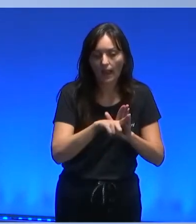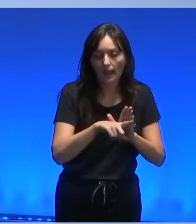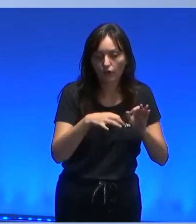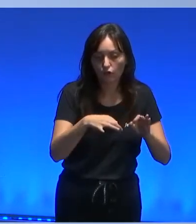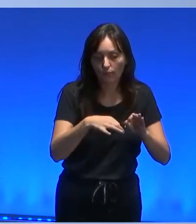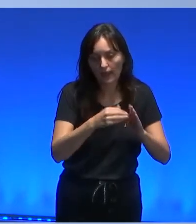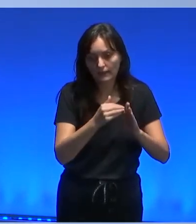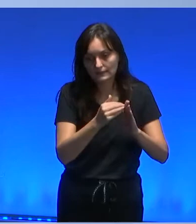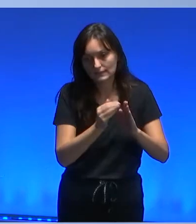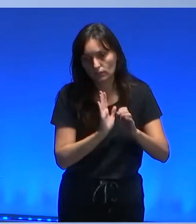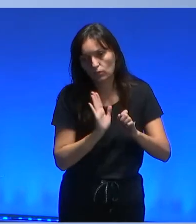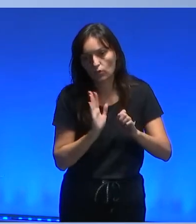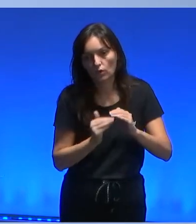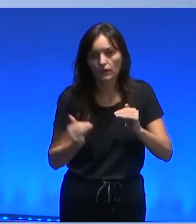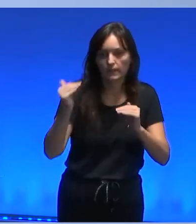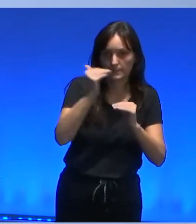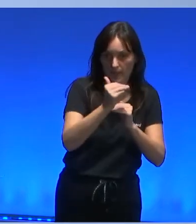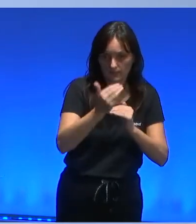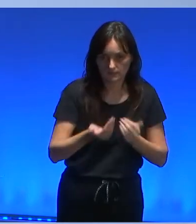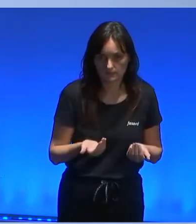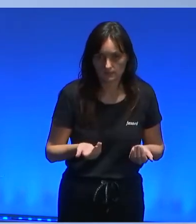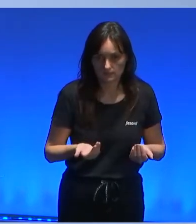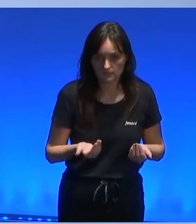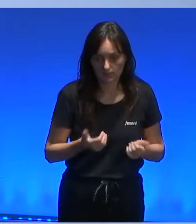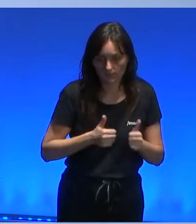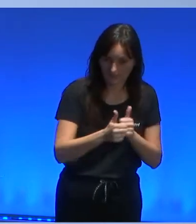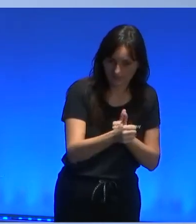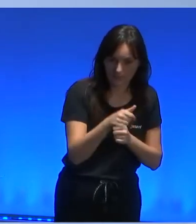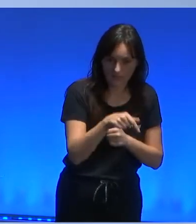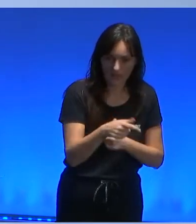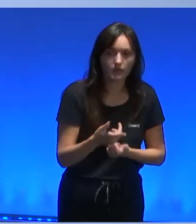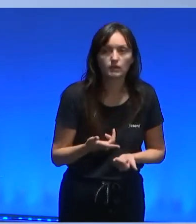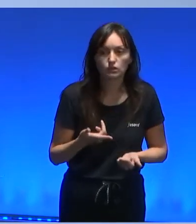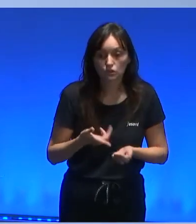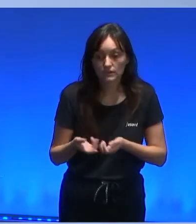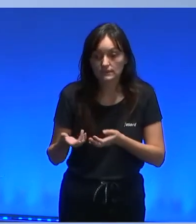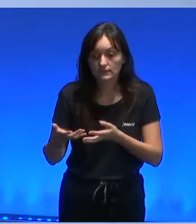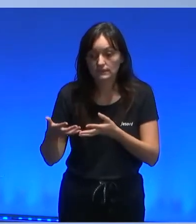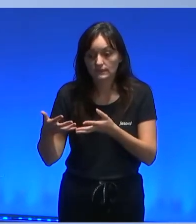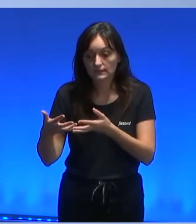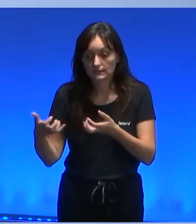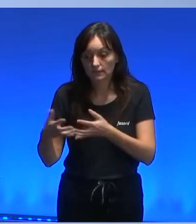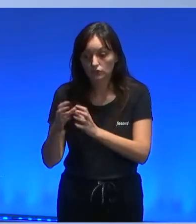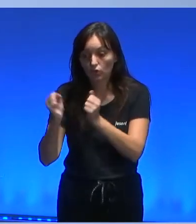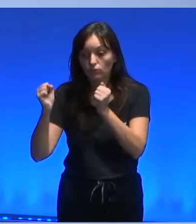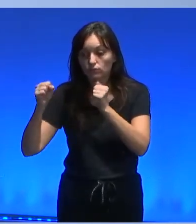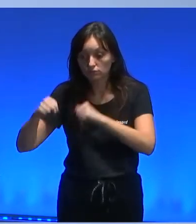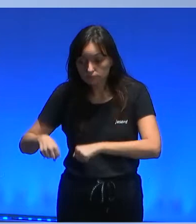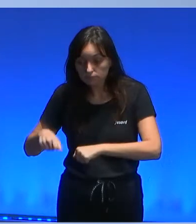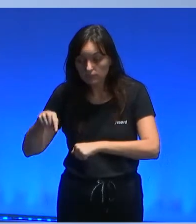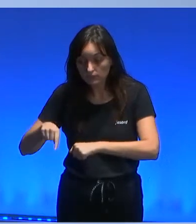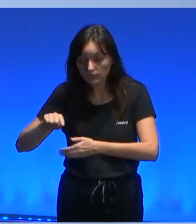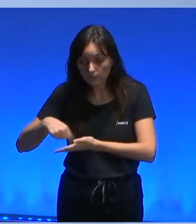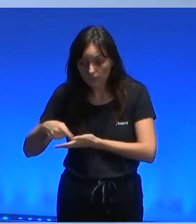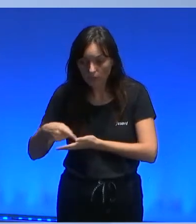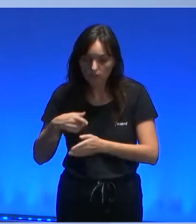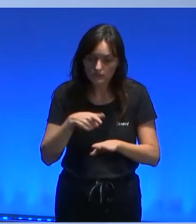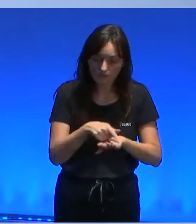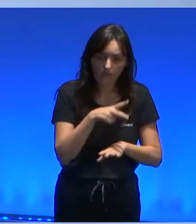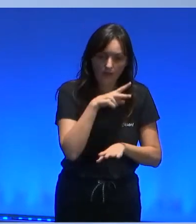ordinaria. En el sentido que lo que está escrito en este tratado vale más.